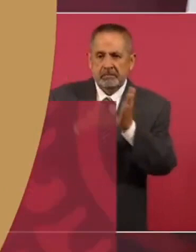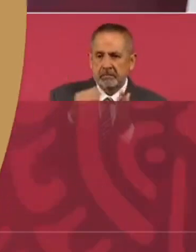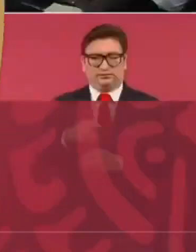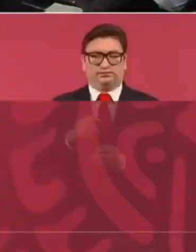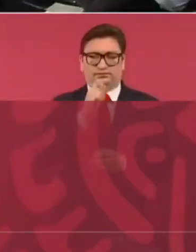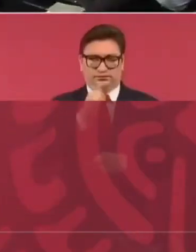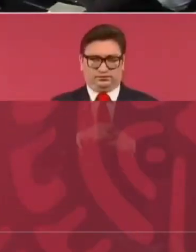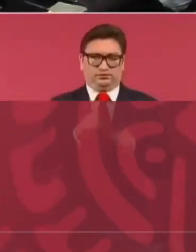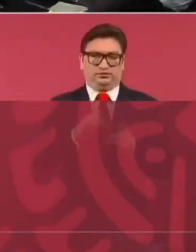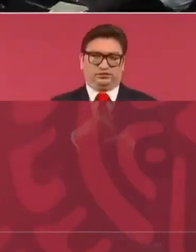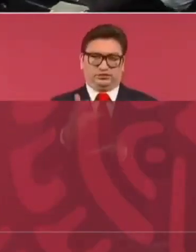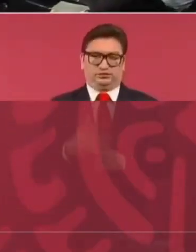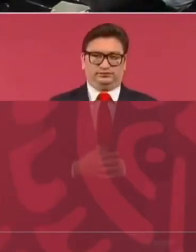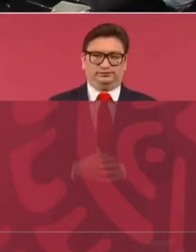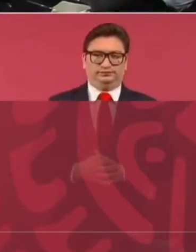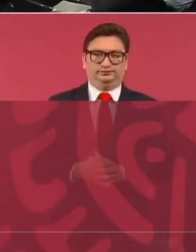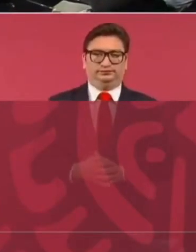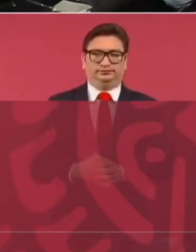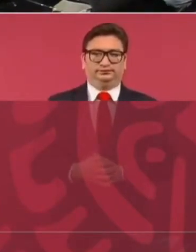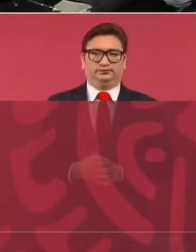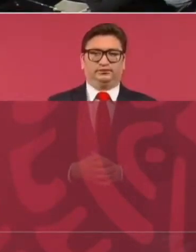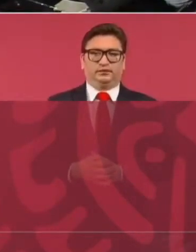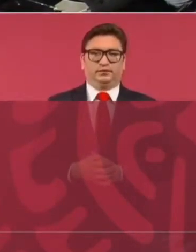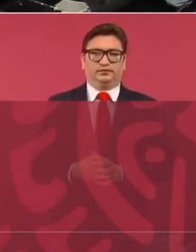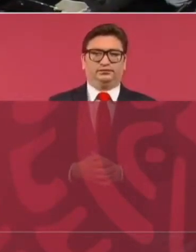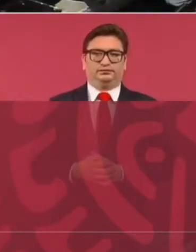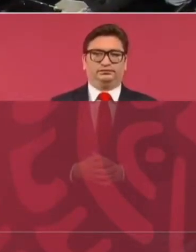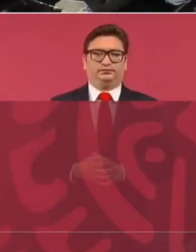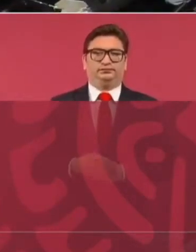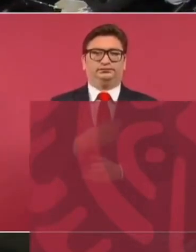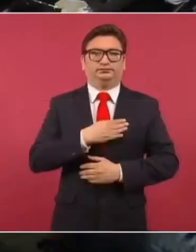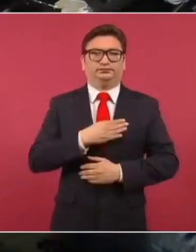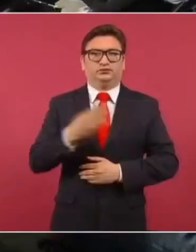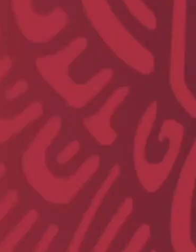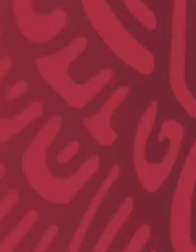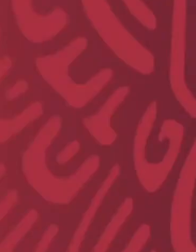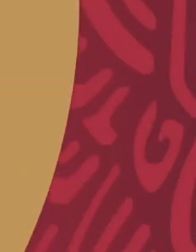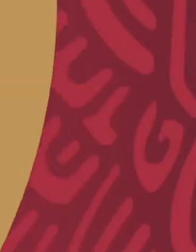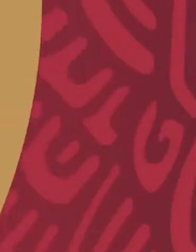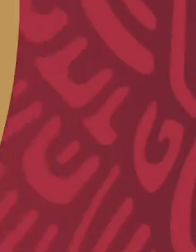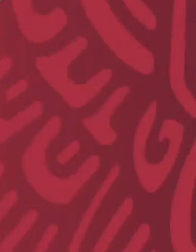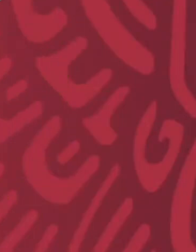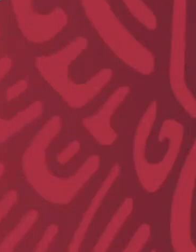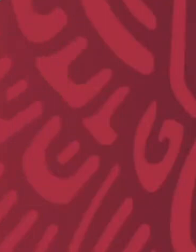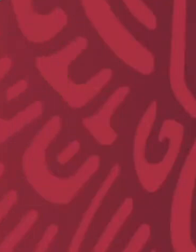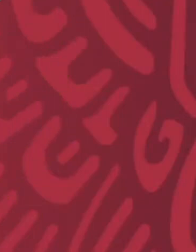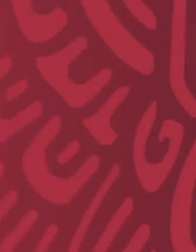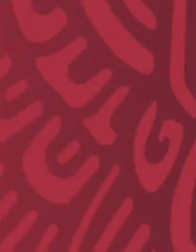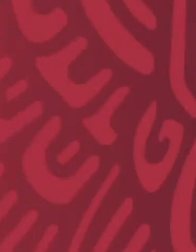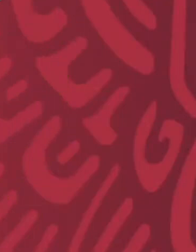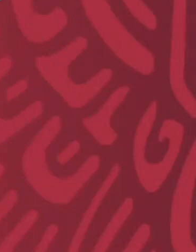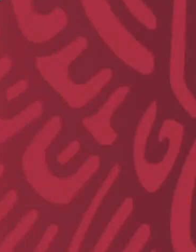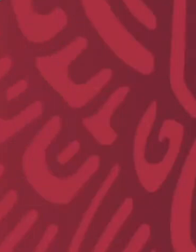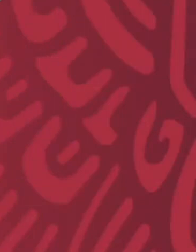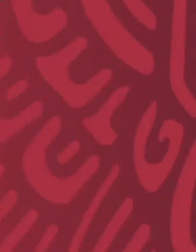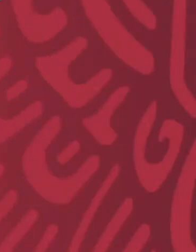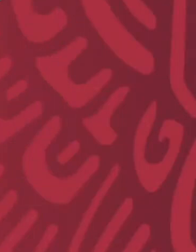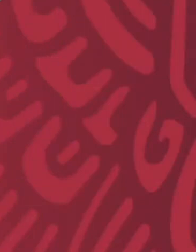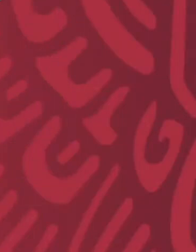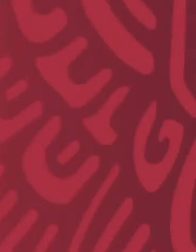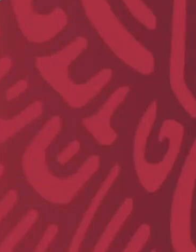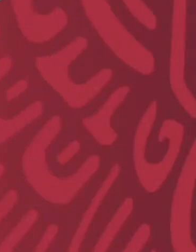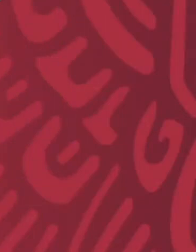60,000,000,000 de dólares. El presidente Andrés Manuel López Obrador celebró que se haya elegido a la nueva consejera presidenta del INE por método de